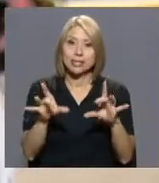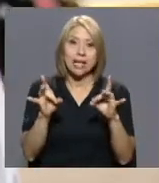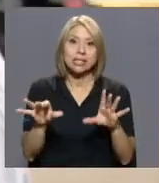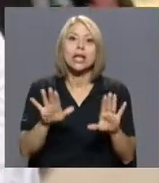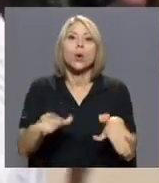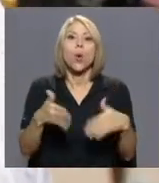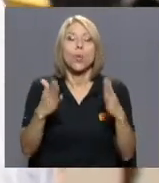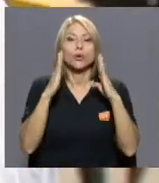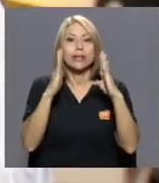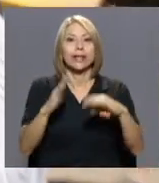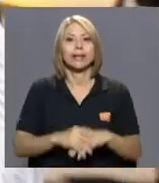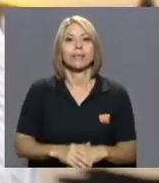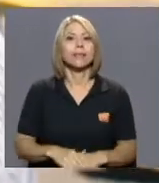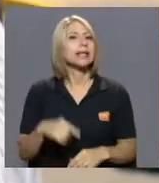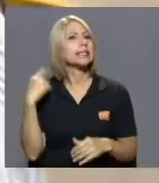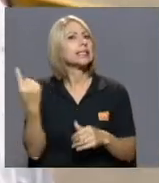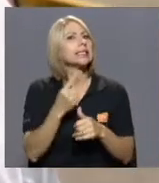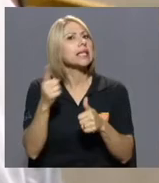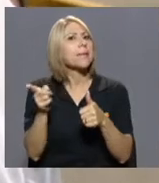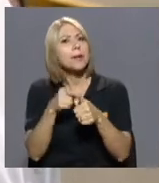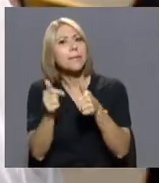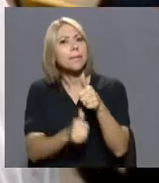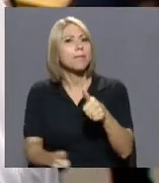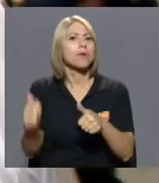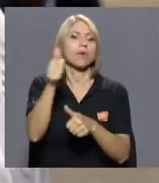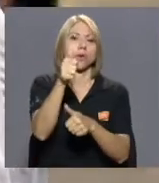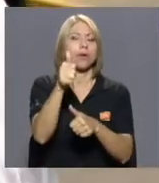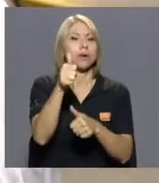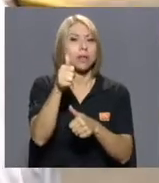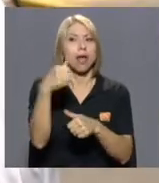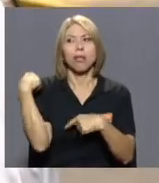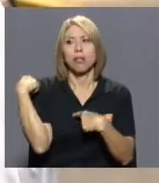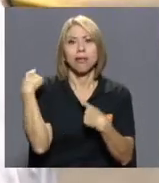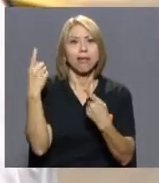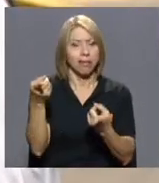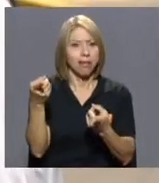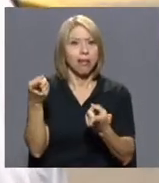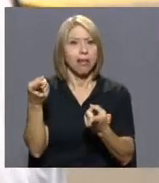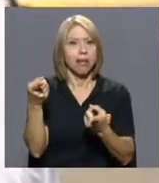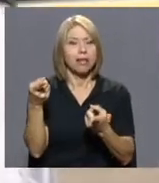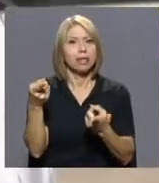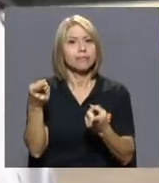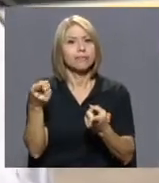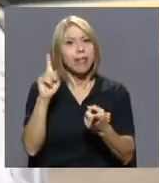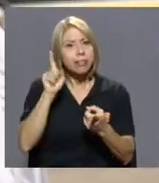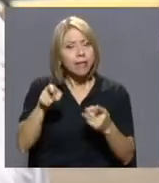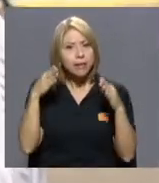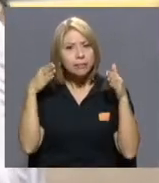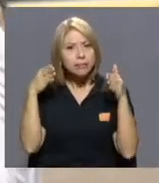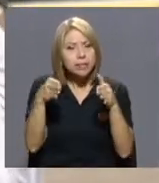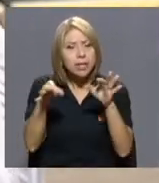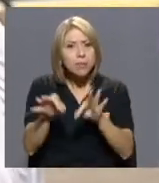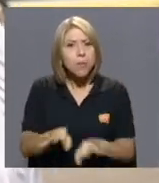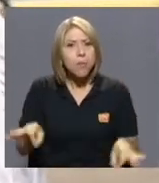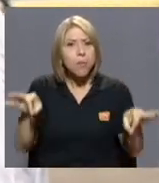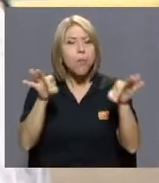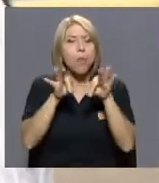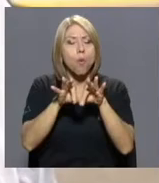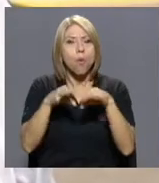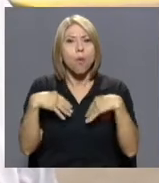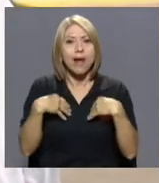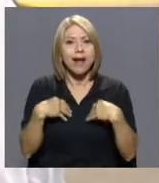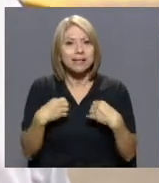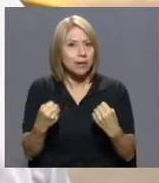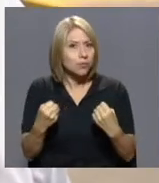me parece que la prioridad siempre ha sido, más que todo, pues asignarle la importancia a la salud,